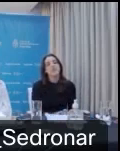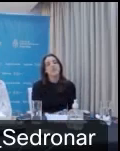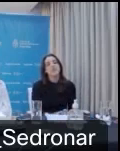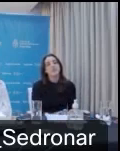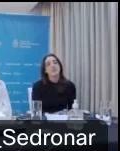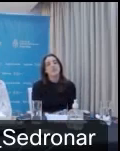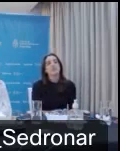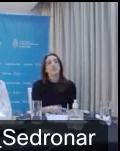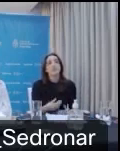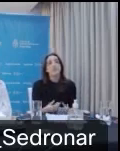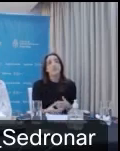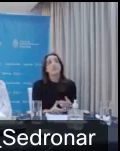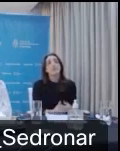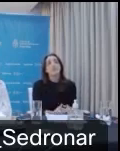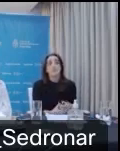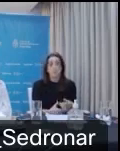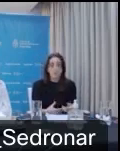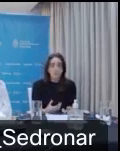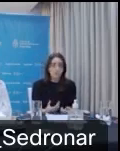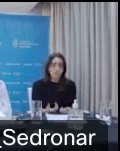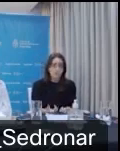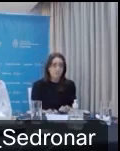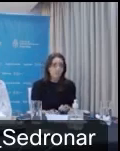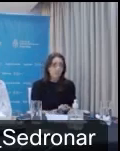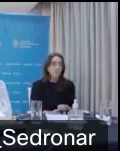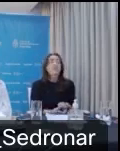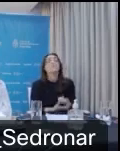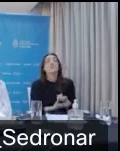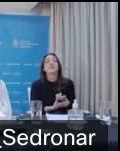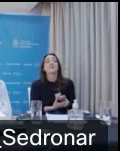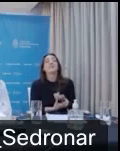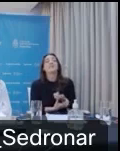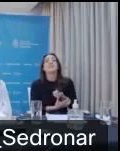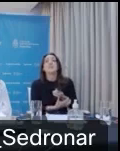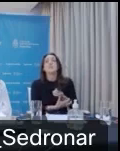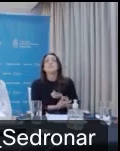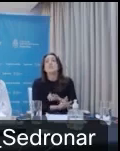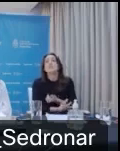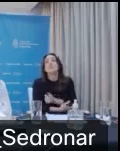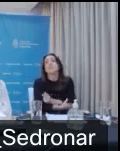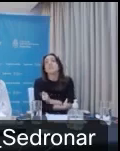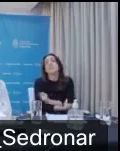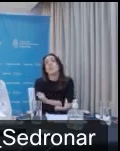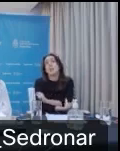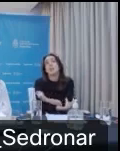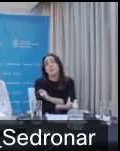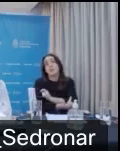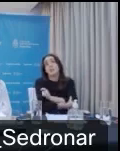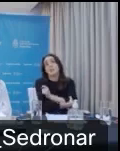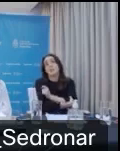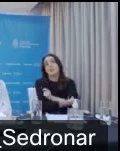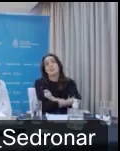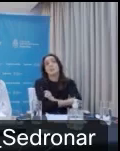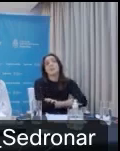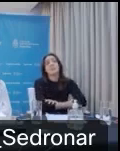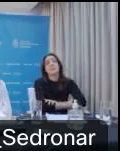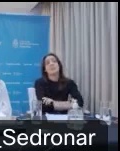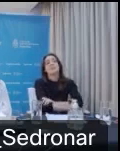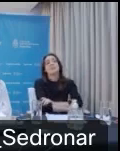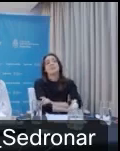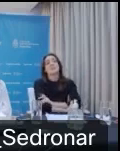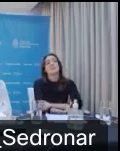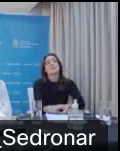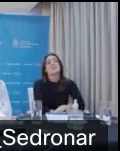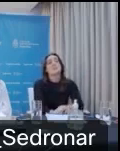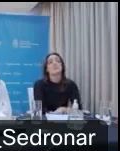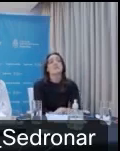jóvenes y nos sorprendemos porque, sobre todo, ponen en práctica y saben mucho de estrategias de cuidado entre pares, ¿no?